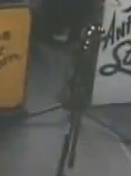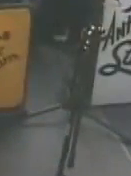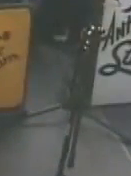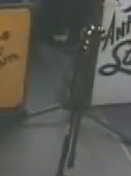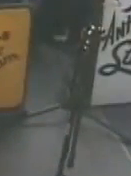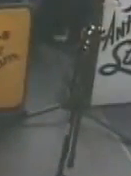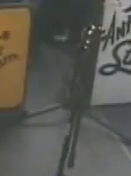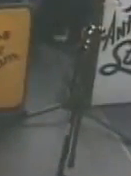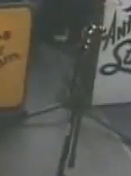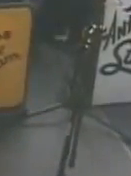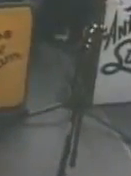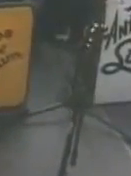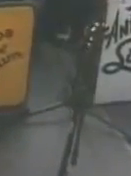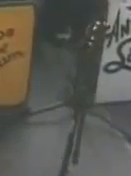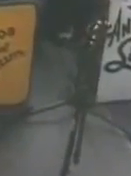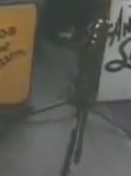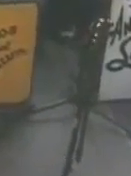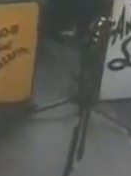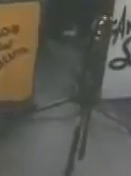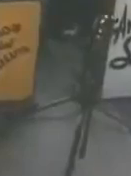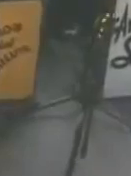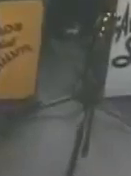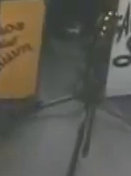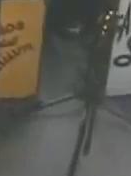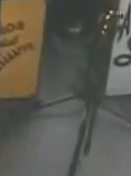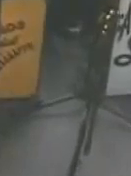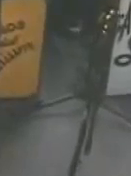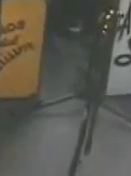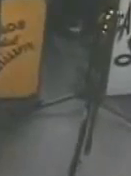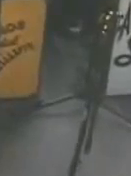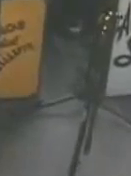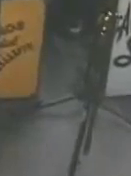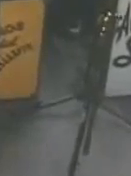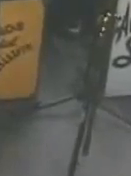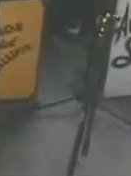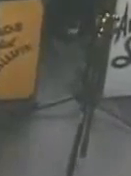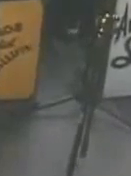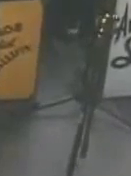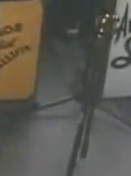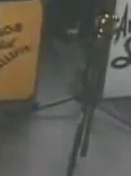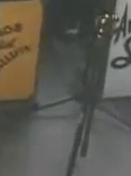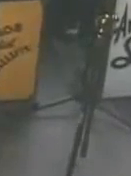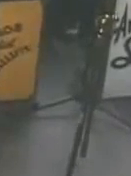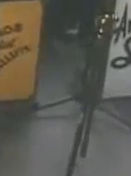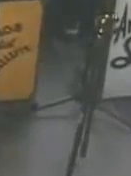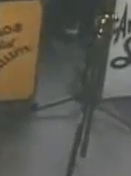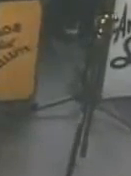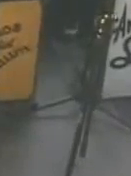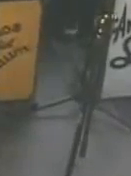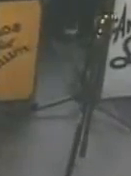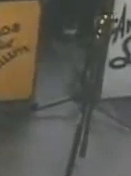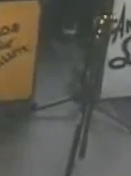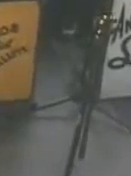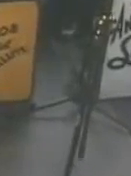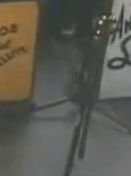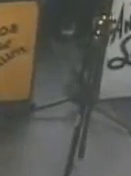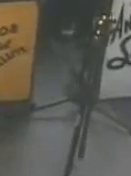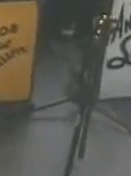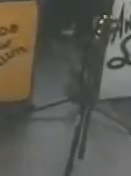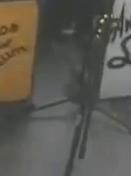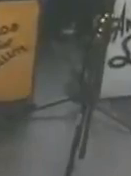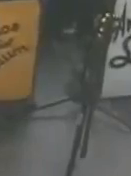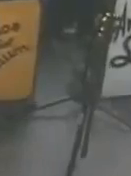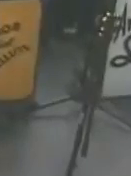Buenas tardes, Rodicelia. A esta hora los saludo desde la Academia Militar de la Armada Bolivariana, ubicada en Catialamare, en el estado La